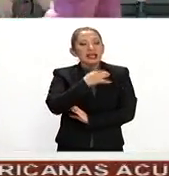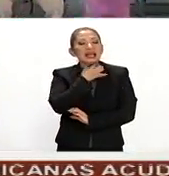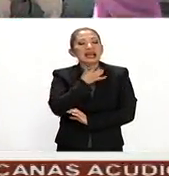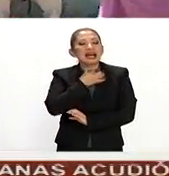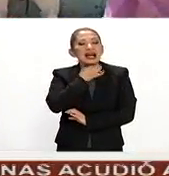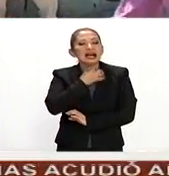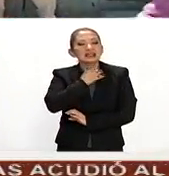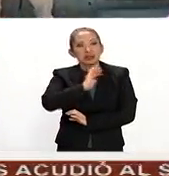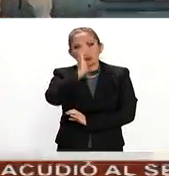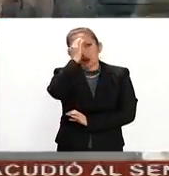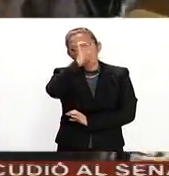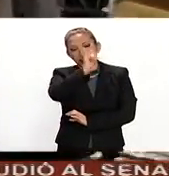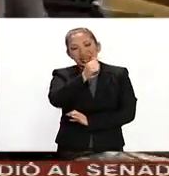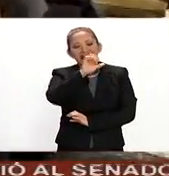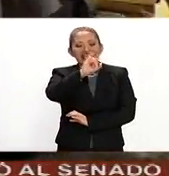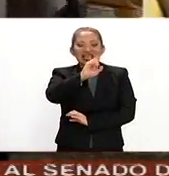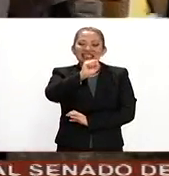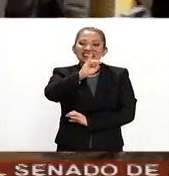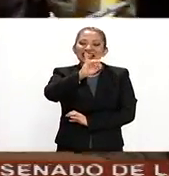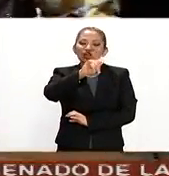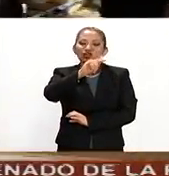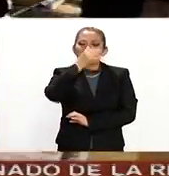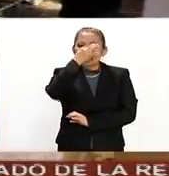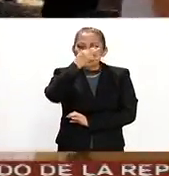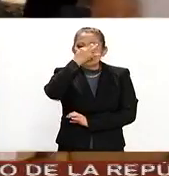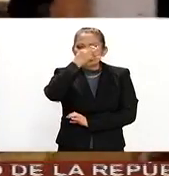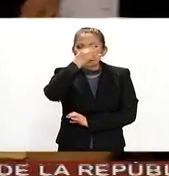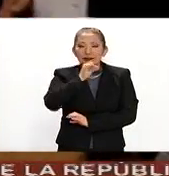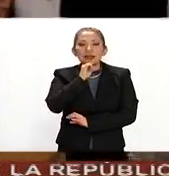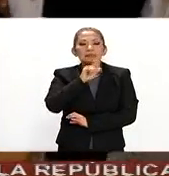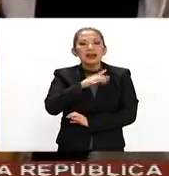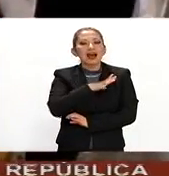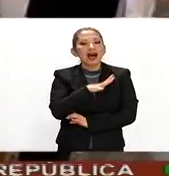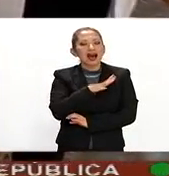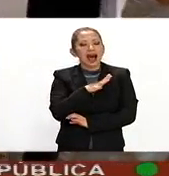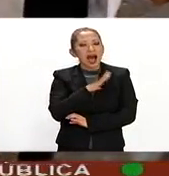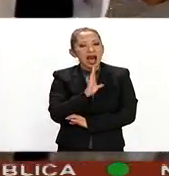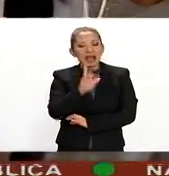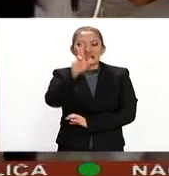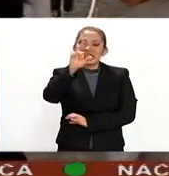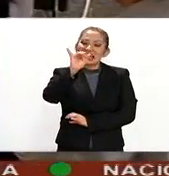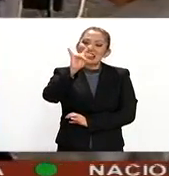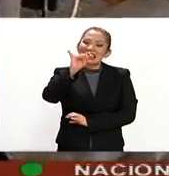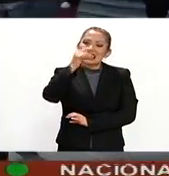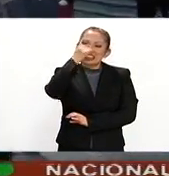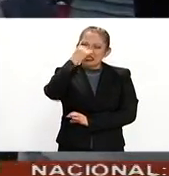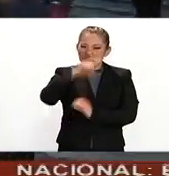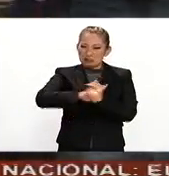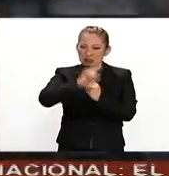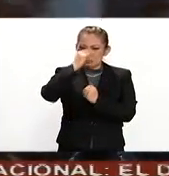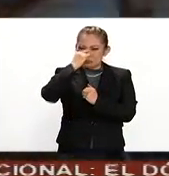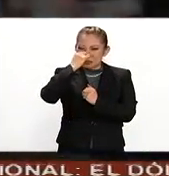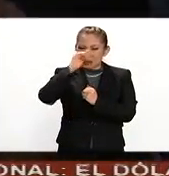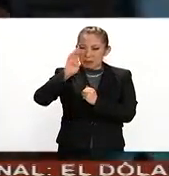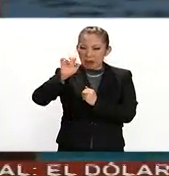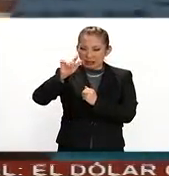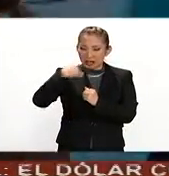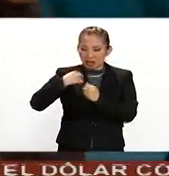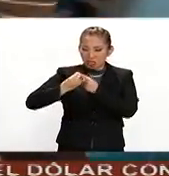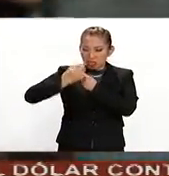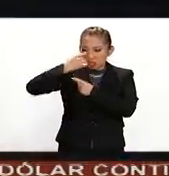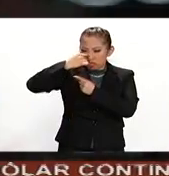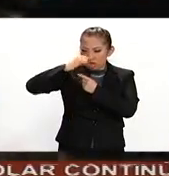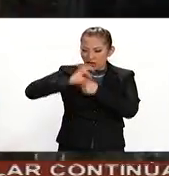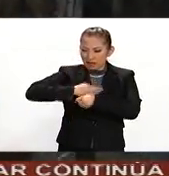garganta. Conocemos también la sinusitis. Conocemos que también pueden llegar a haber rinitis de tipo bacteriano y también puede